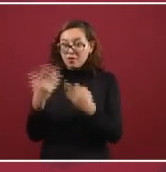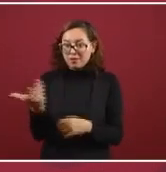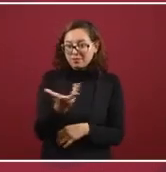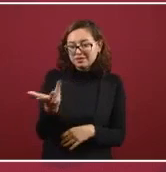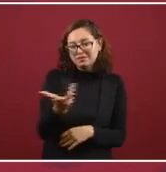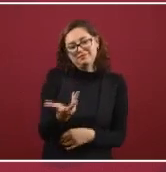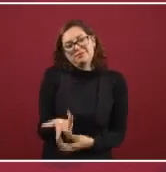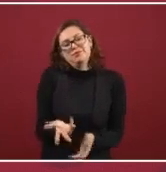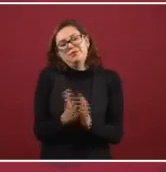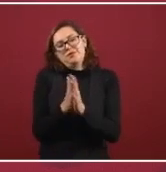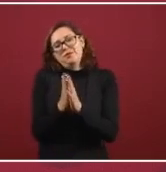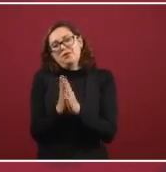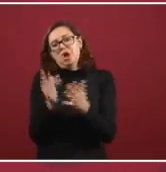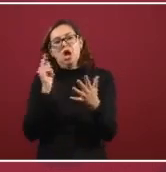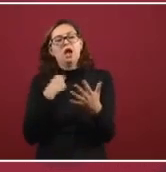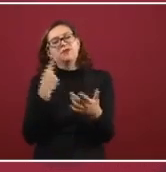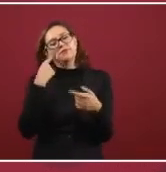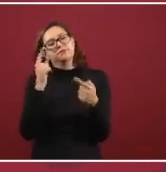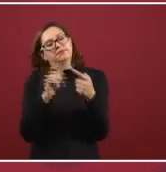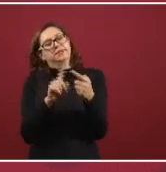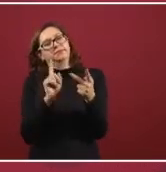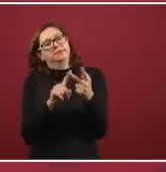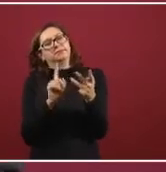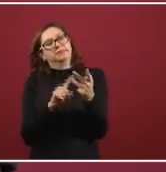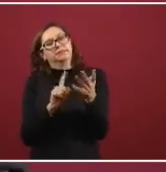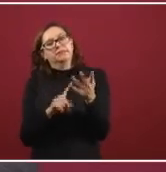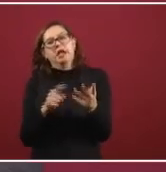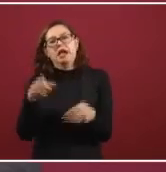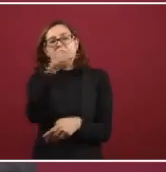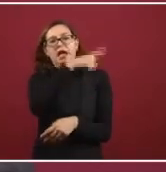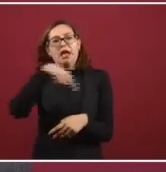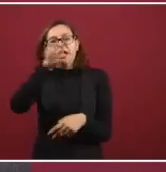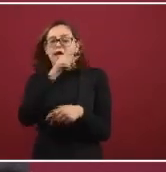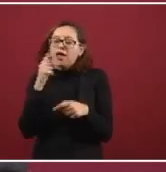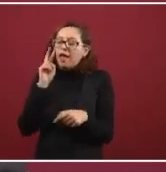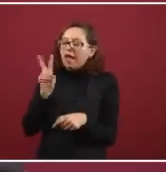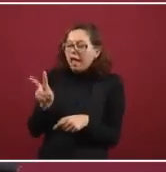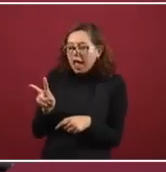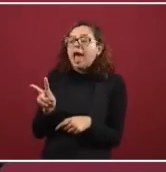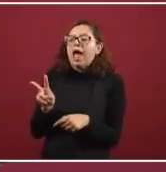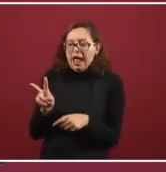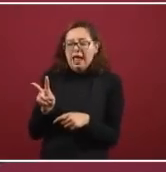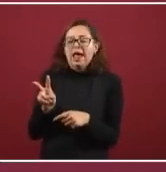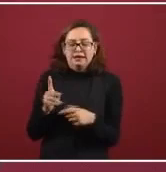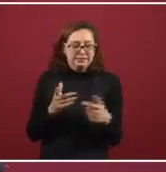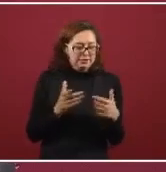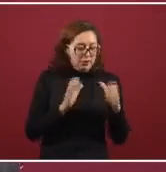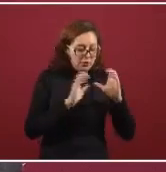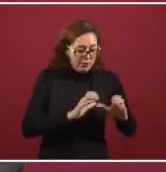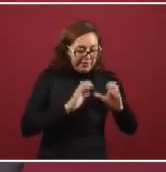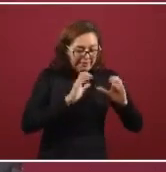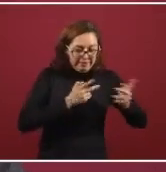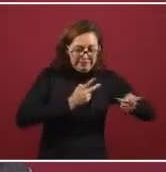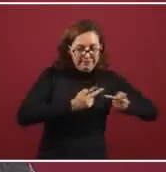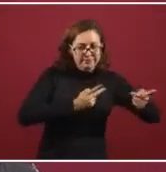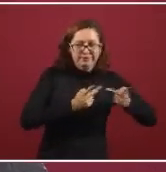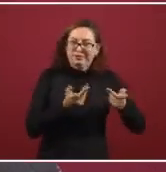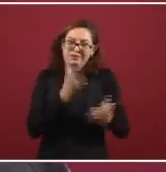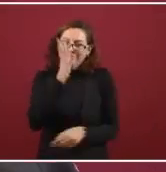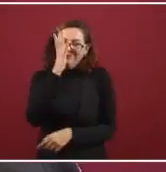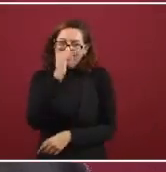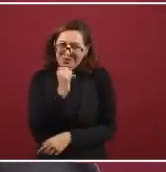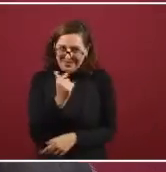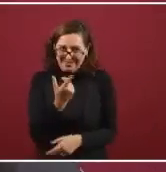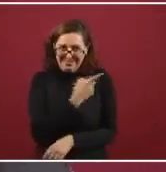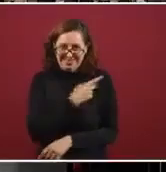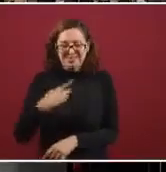sería prudente, porque le quito efectividad. Y parte de esto va a ser nuevo. Y segundo, porque todavía falta